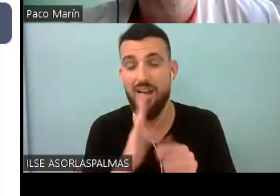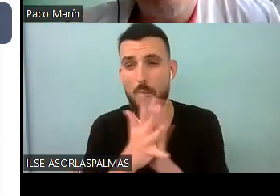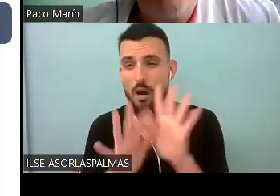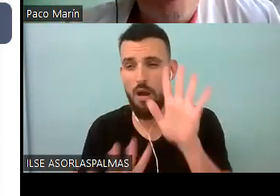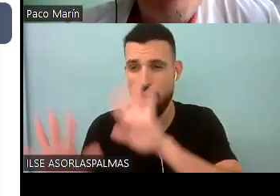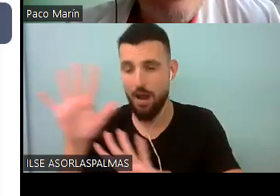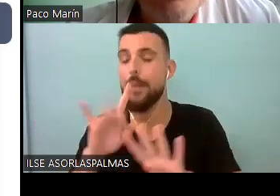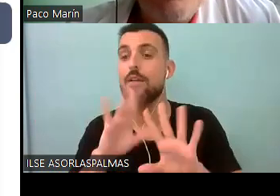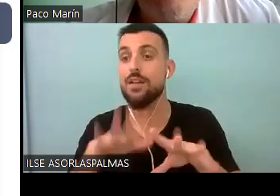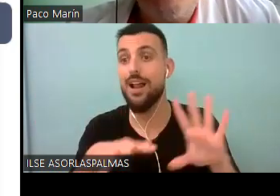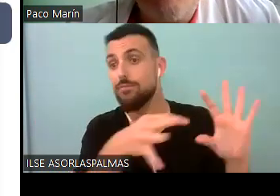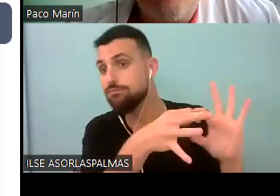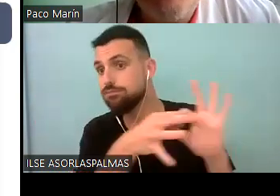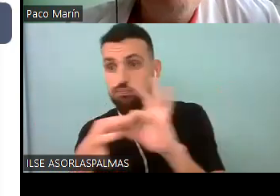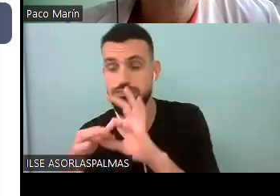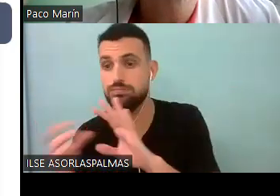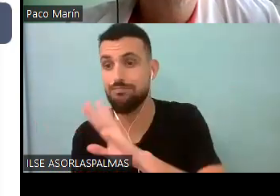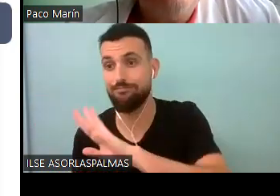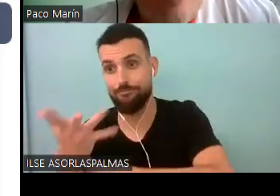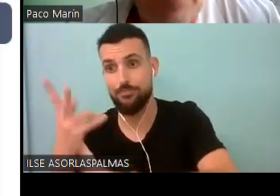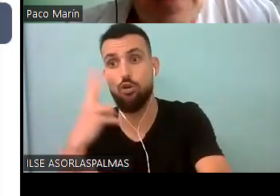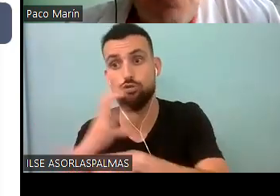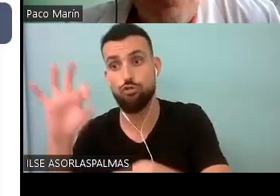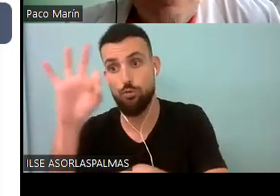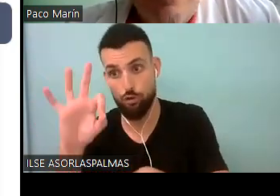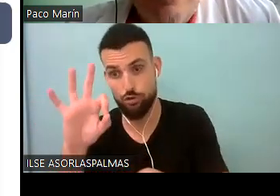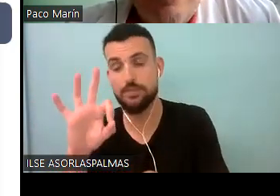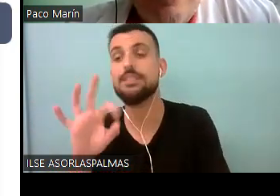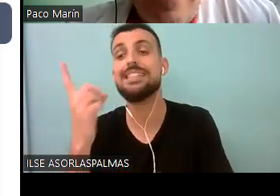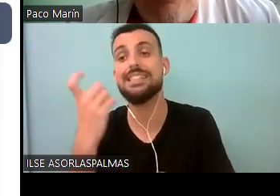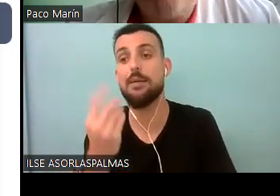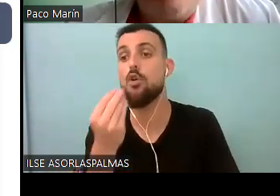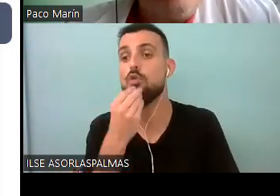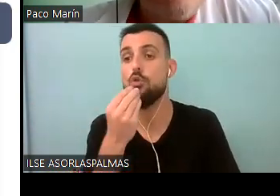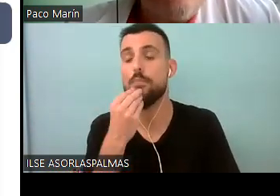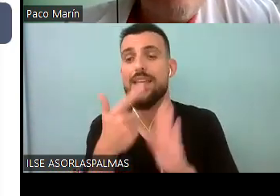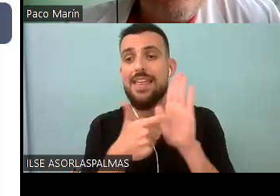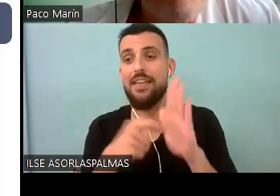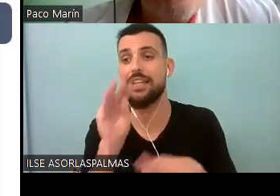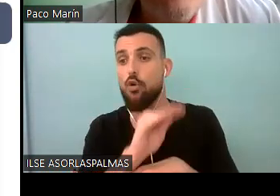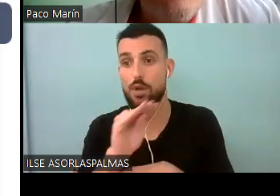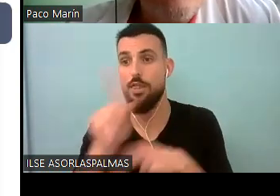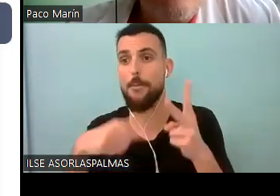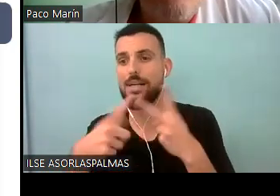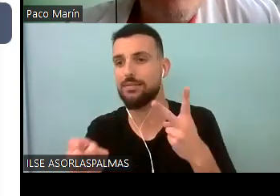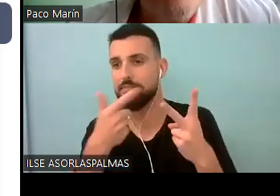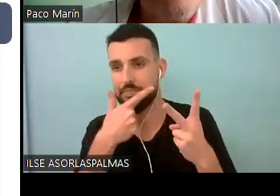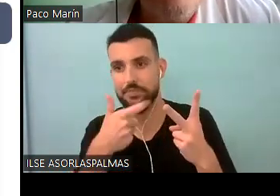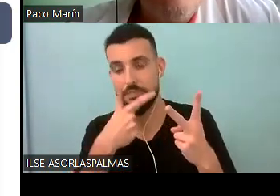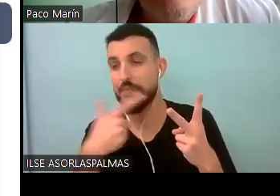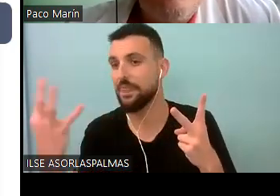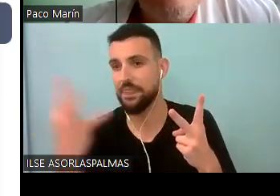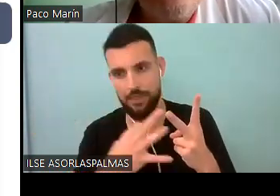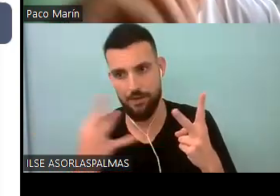probablemente necesitemos, aparte de la alimentación que tomamos habitualmente, necesitemos algo de suplementación, porque no vamos a llegar a